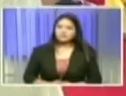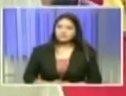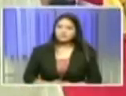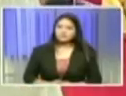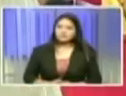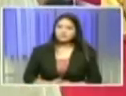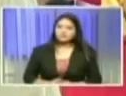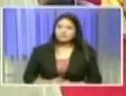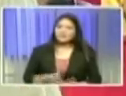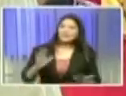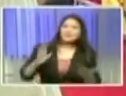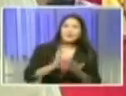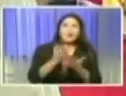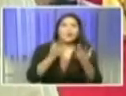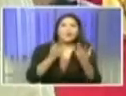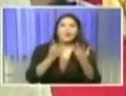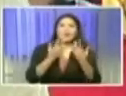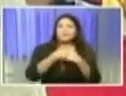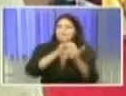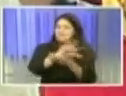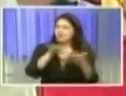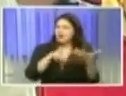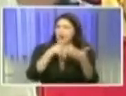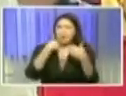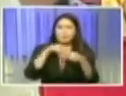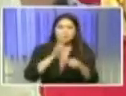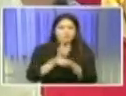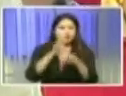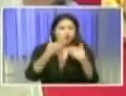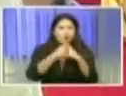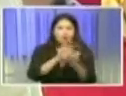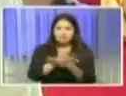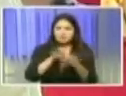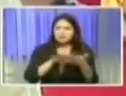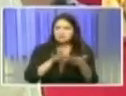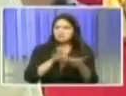Superar los antivalores de la violencia.